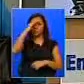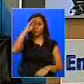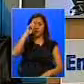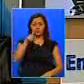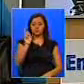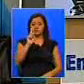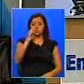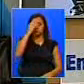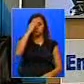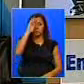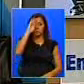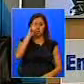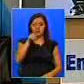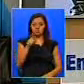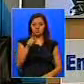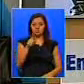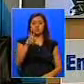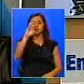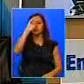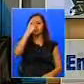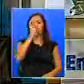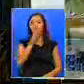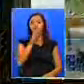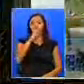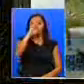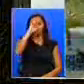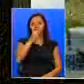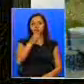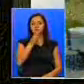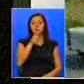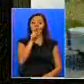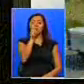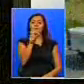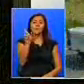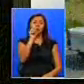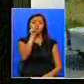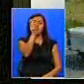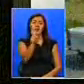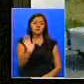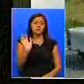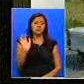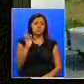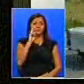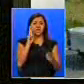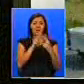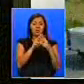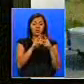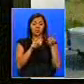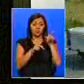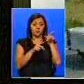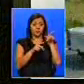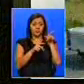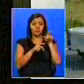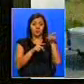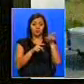la noticia, es de República Dominicana, en donde un ciudadano ha hecho, es más, hay que reconocer el ingenio, no ha